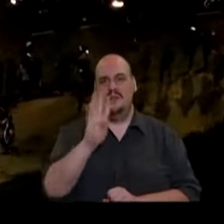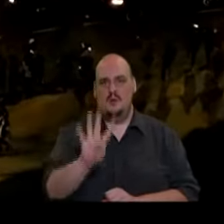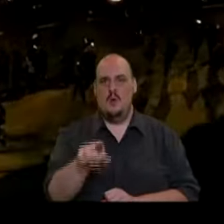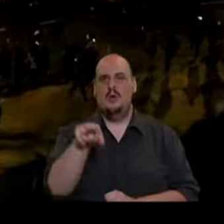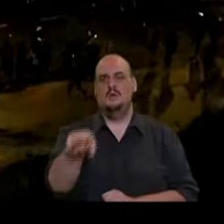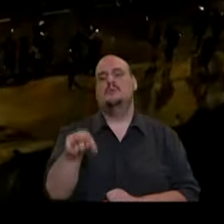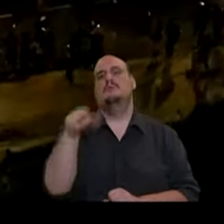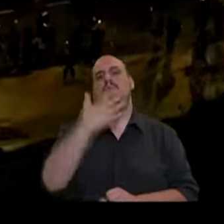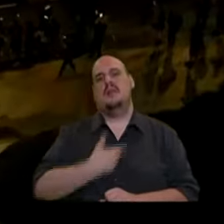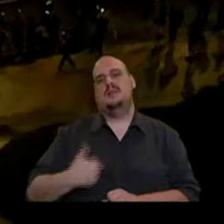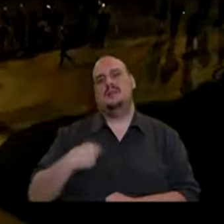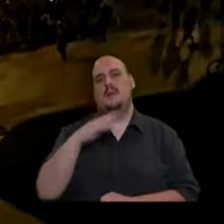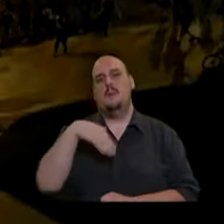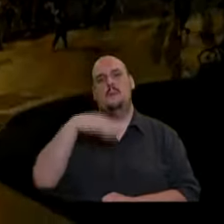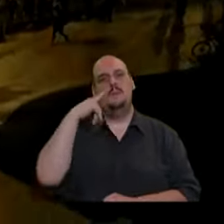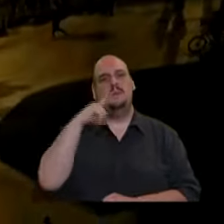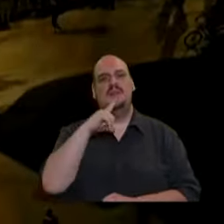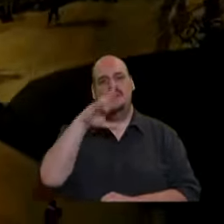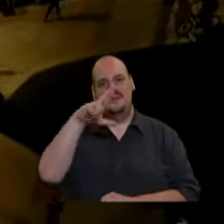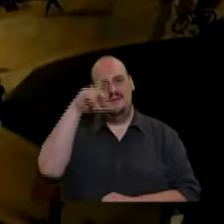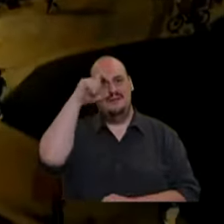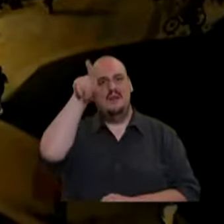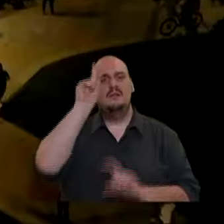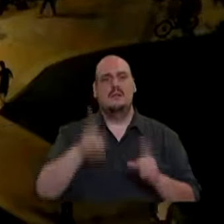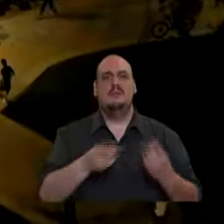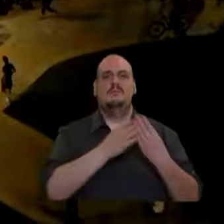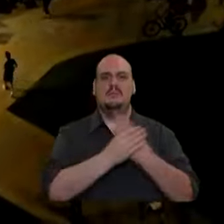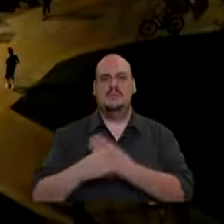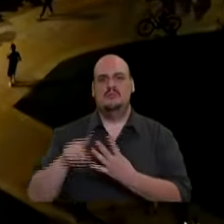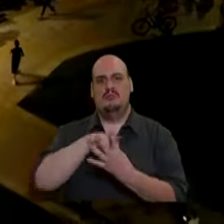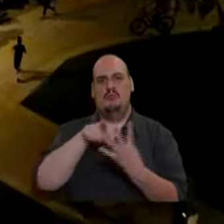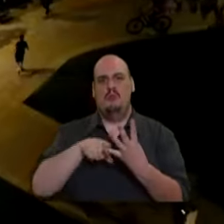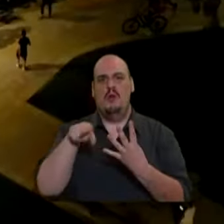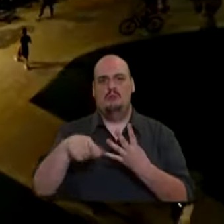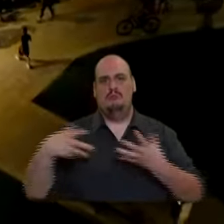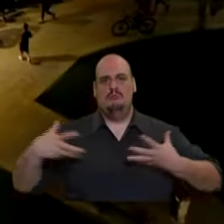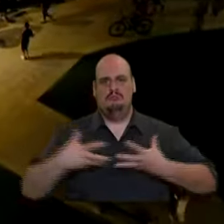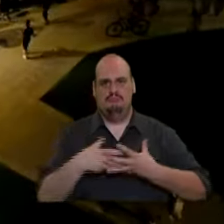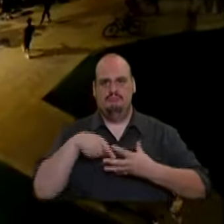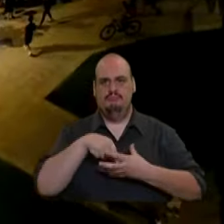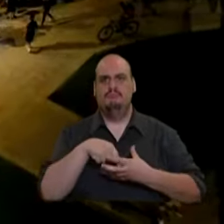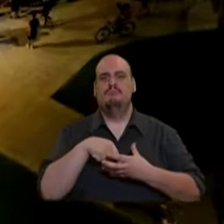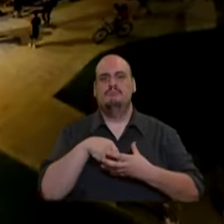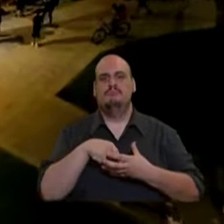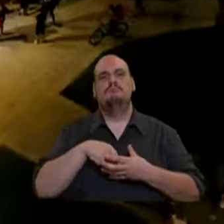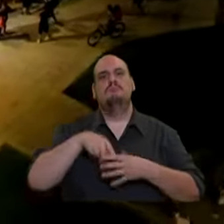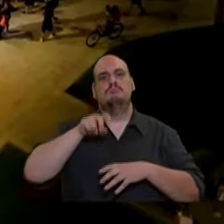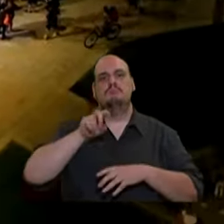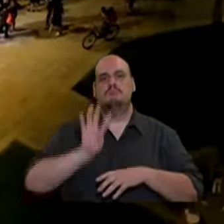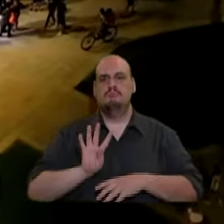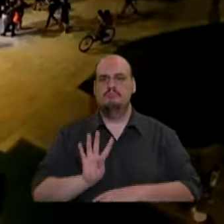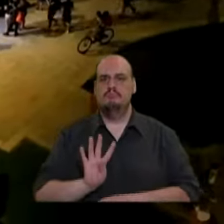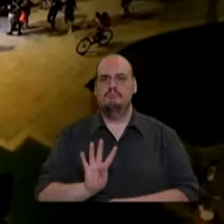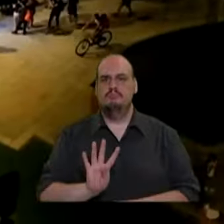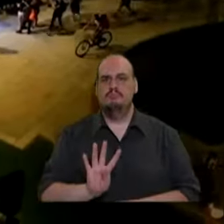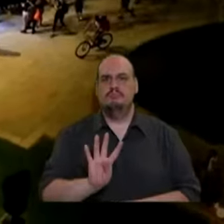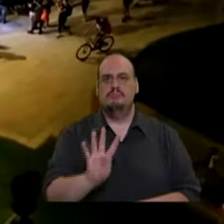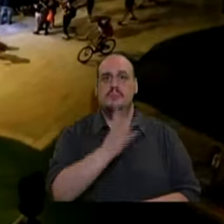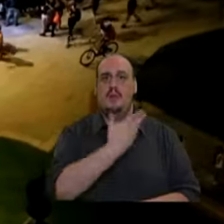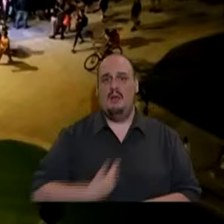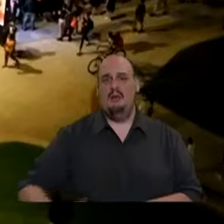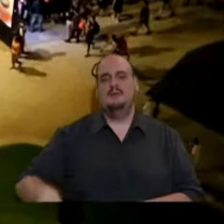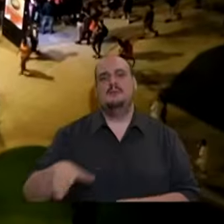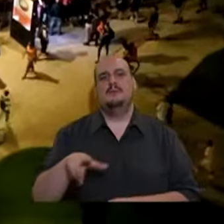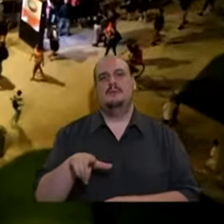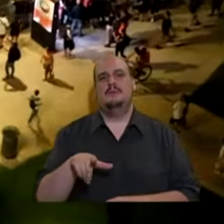presidente Bartolomé Mitre, junto a sus cuatro ministros que conformaban su gabinete, salieron caminando de la Casa de Gobierno